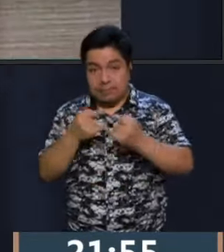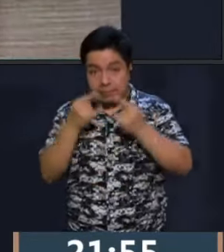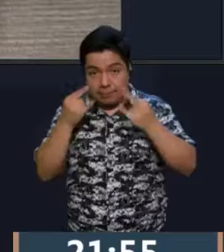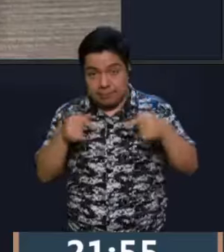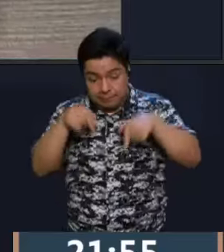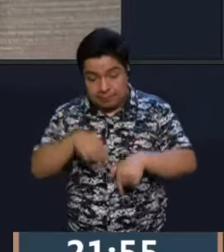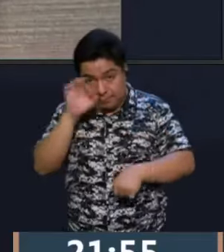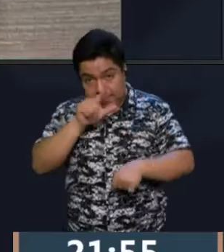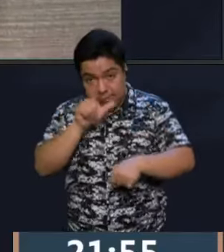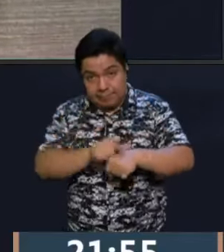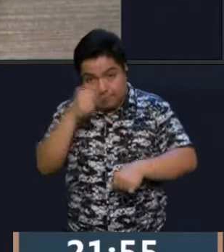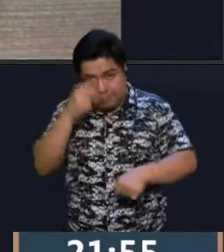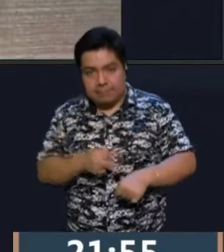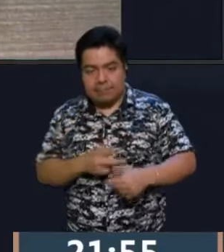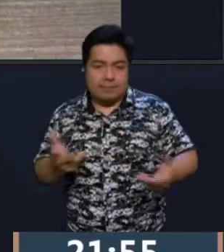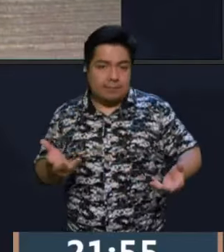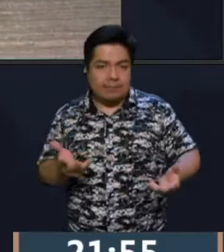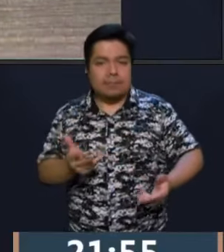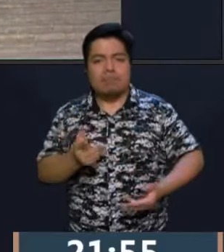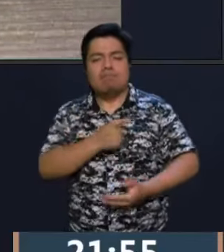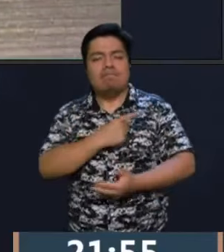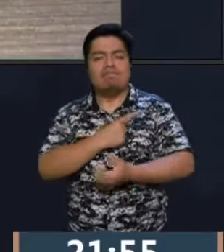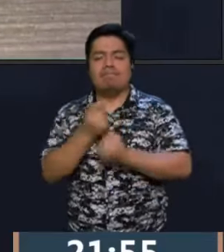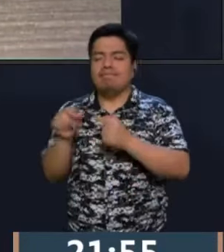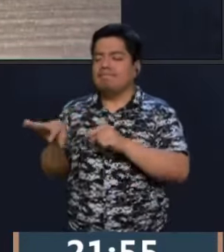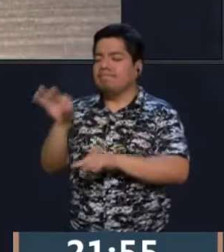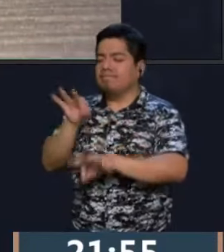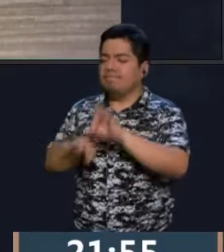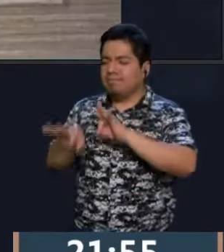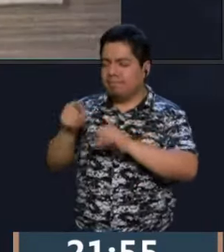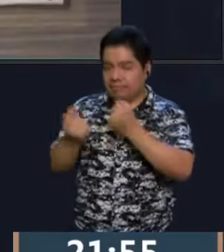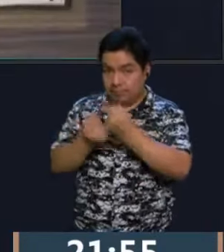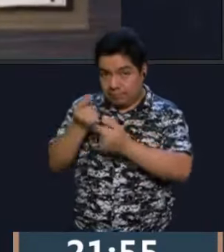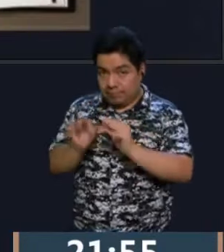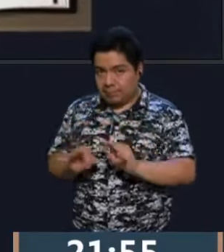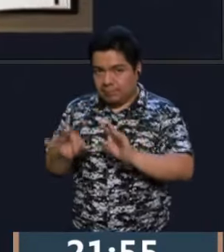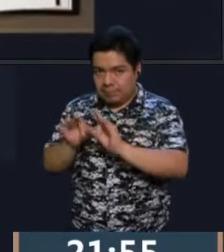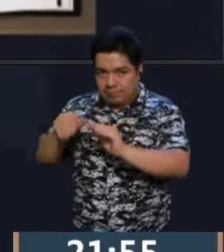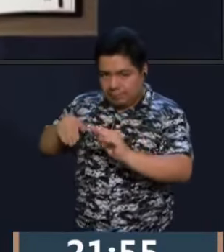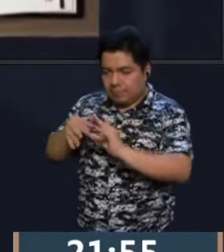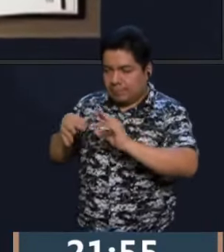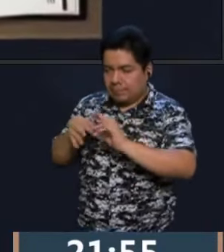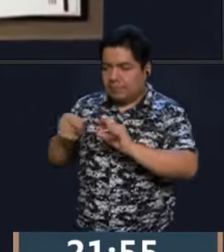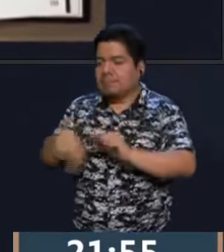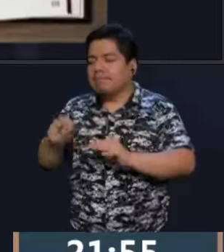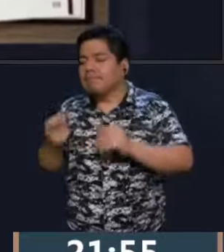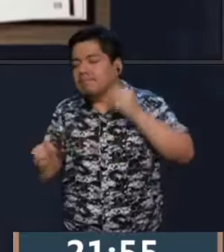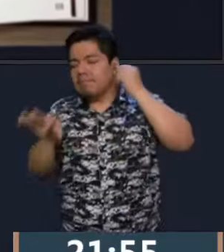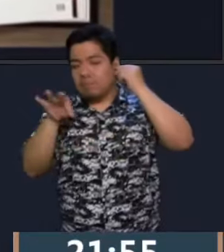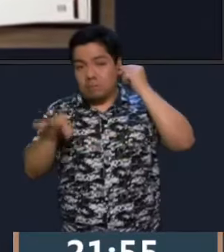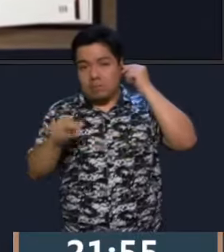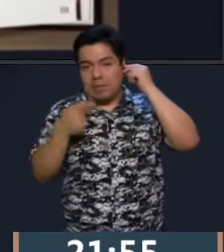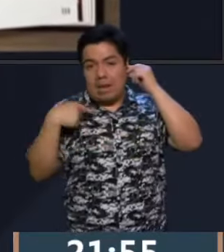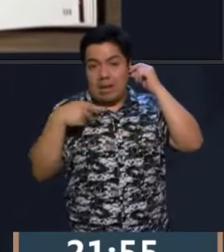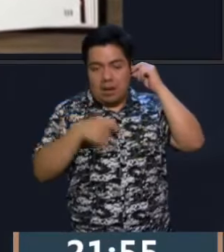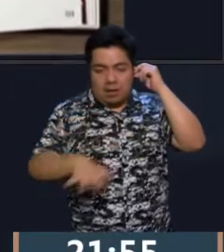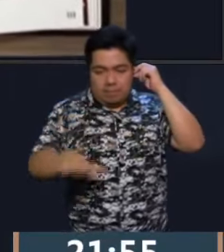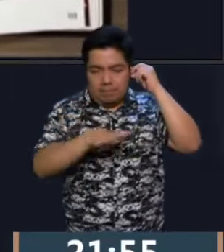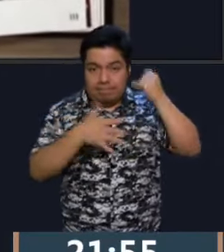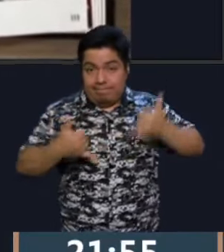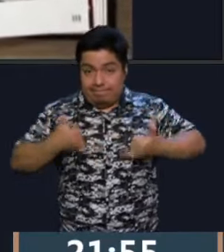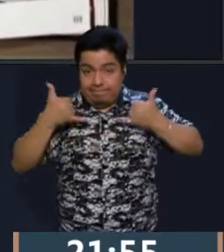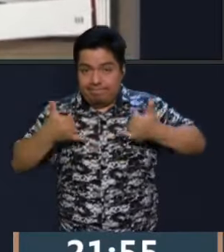en México, creo que lo que hay que destacar, además de lo que ya mencioné, de este público hoy, que es muy